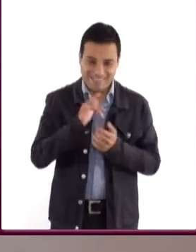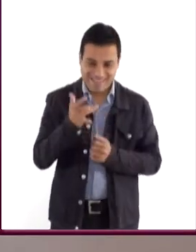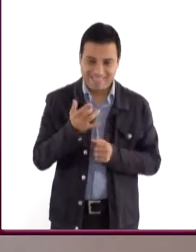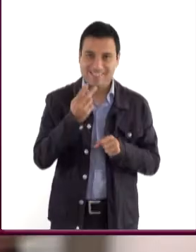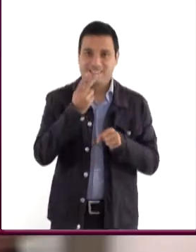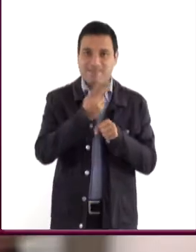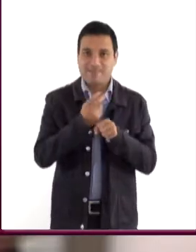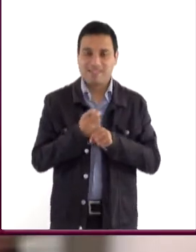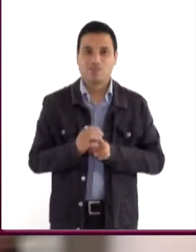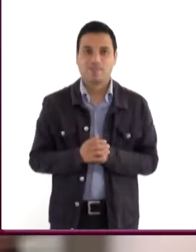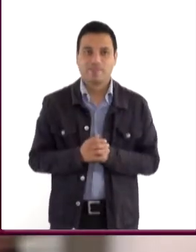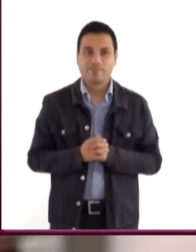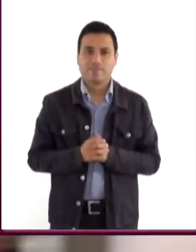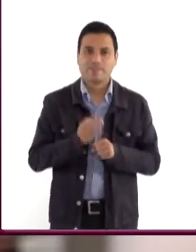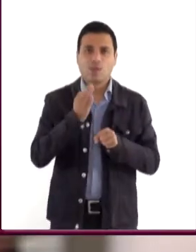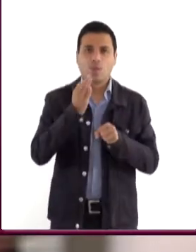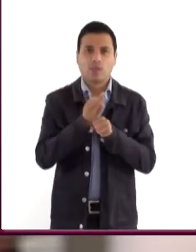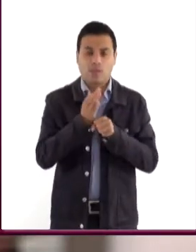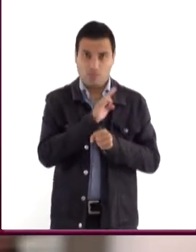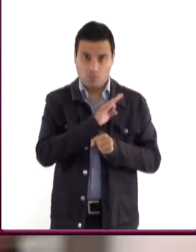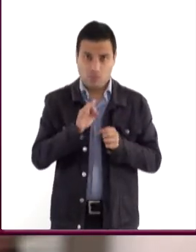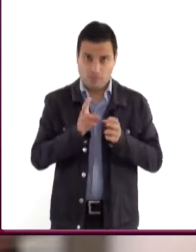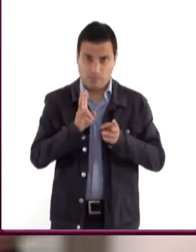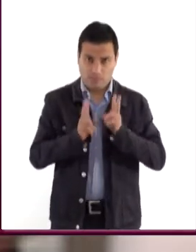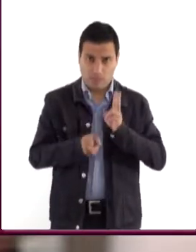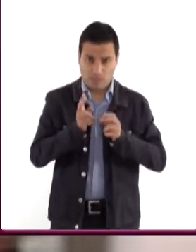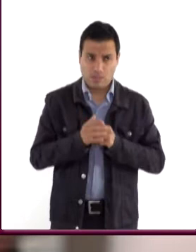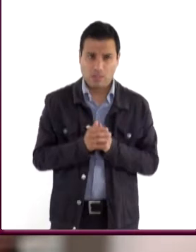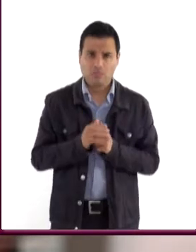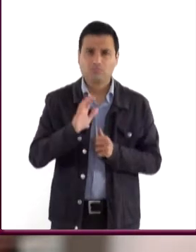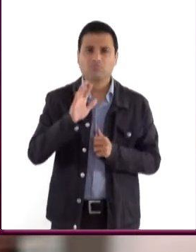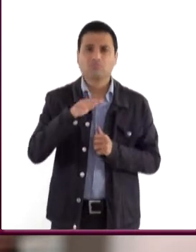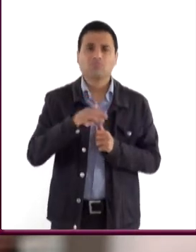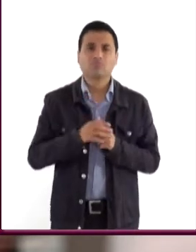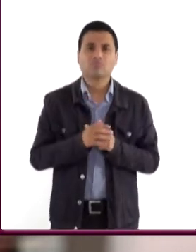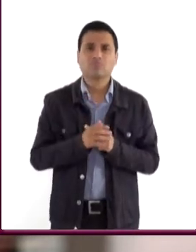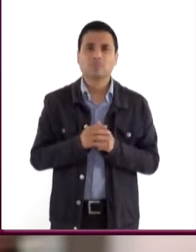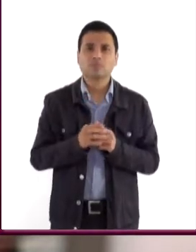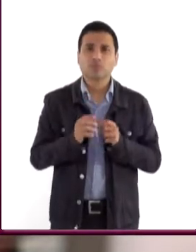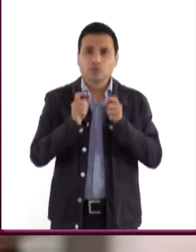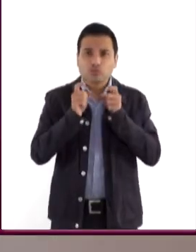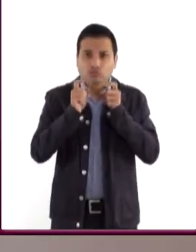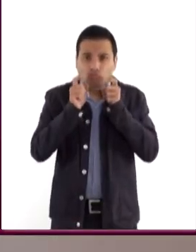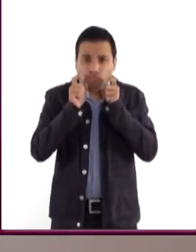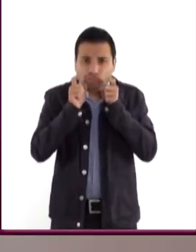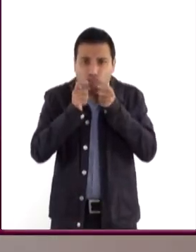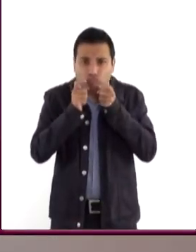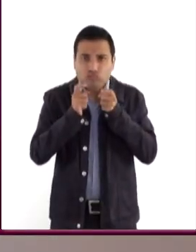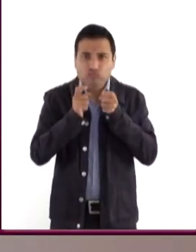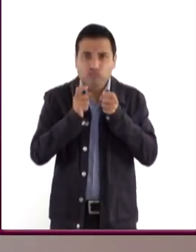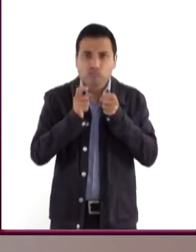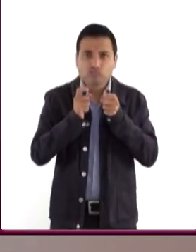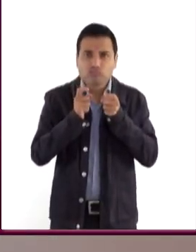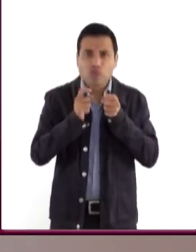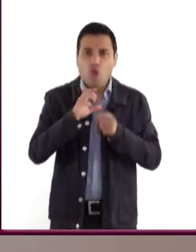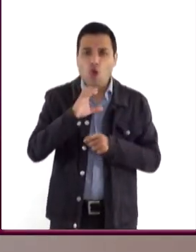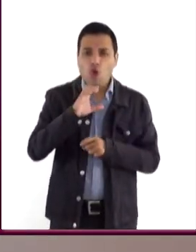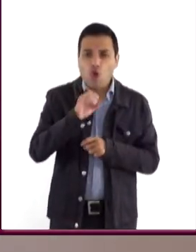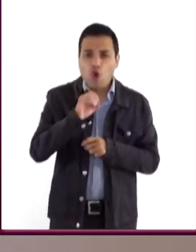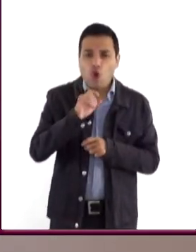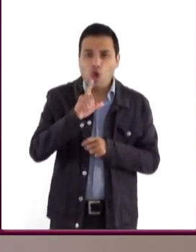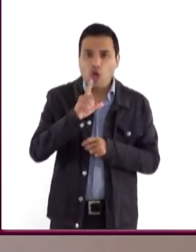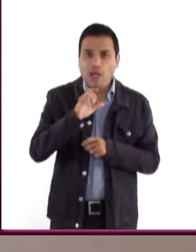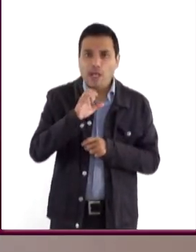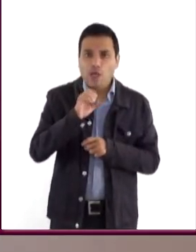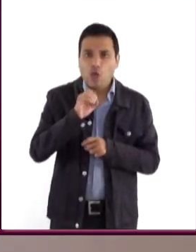invitación nuevamente. Oye, el día de hoy nos puedes platicar cuáles son las características de los coleópteros. Bueno, los coleópteros son